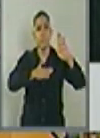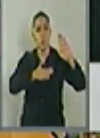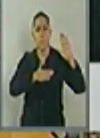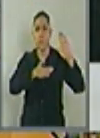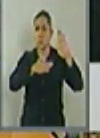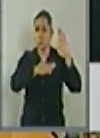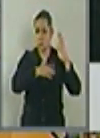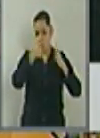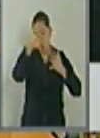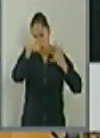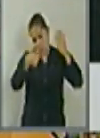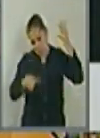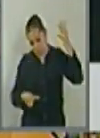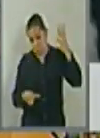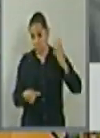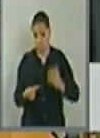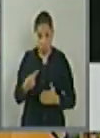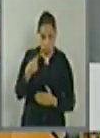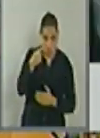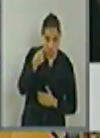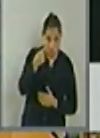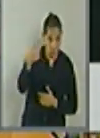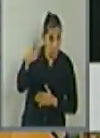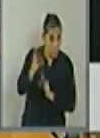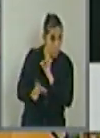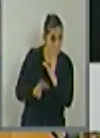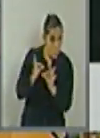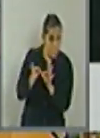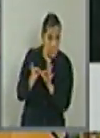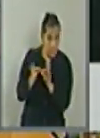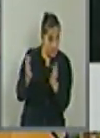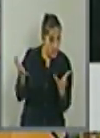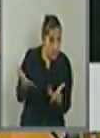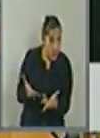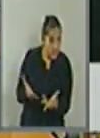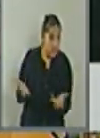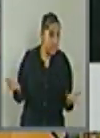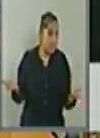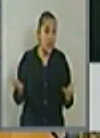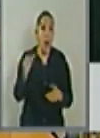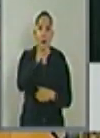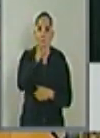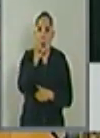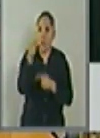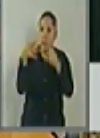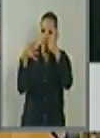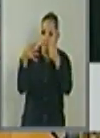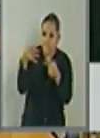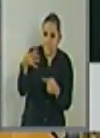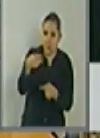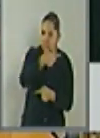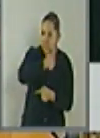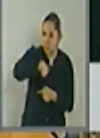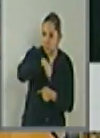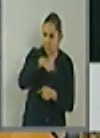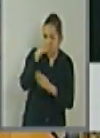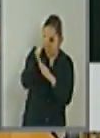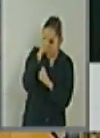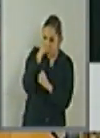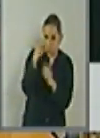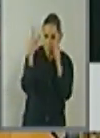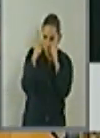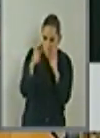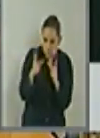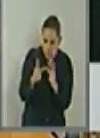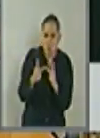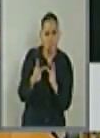Acompañaremos desde luego todo aquello en lo que coincidamos porque le vaya bien a la mayoría de la gente y porque le vaya bien al